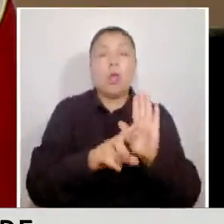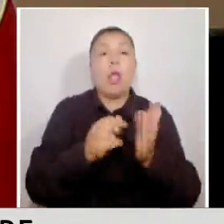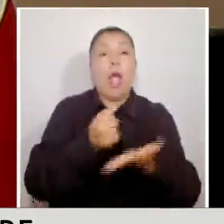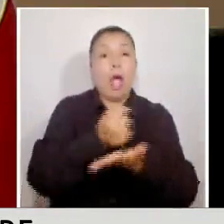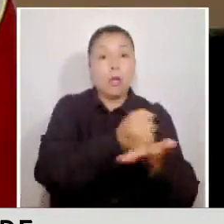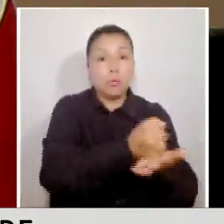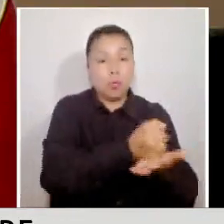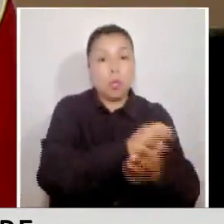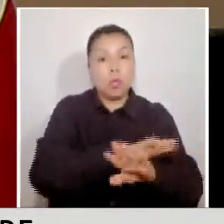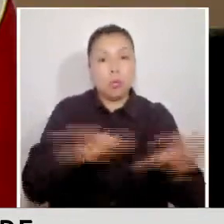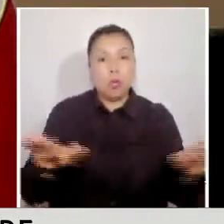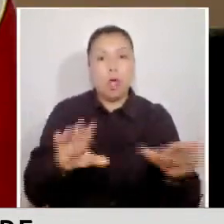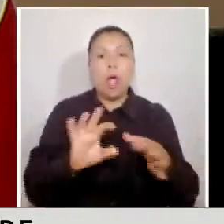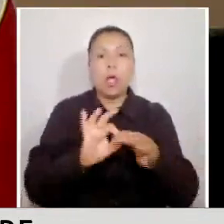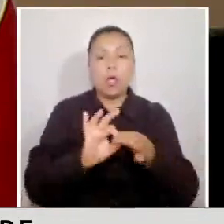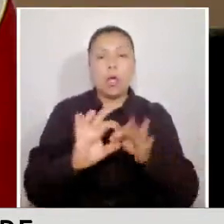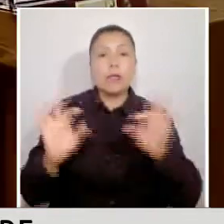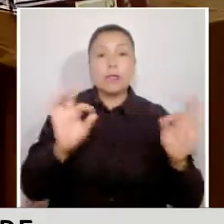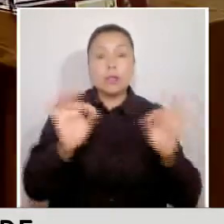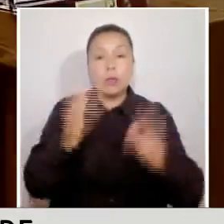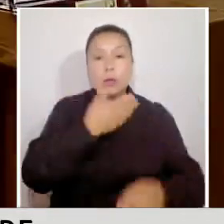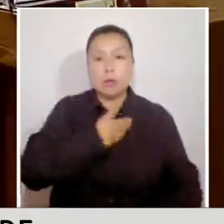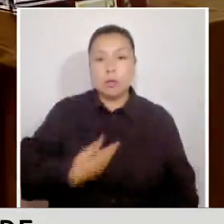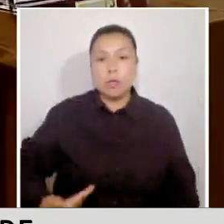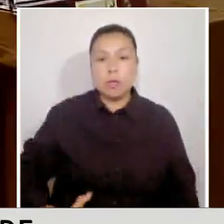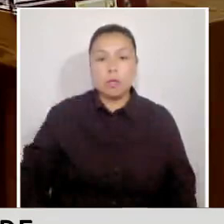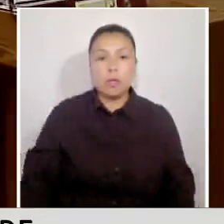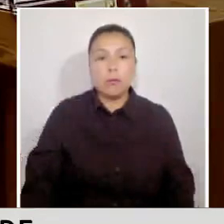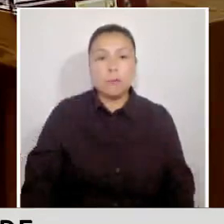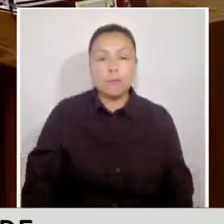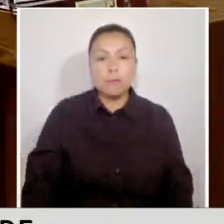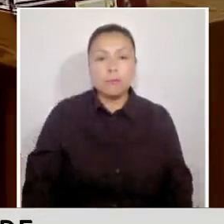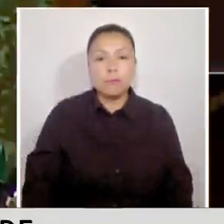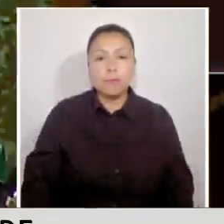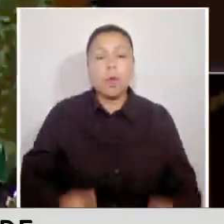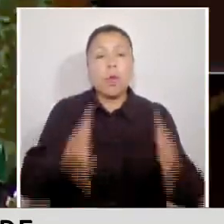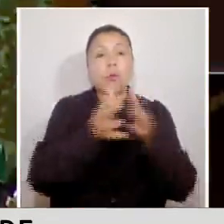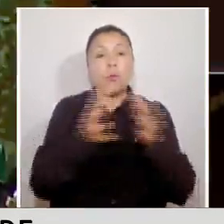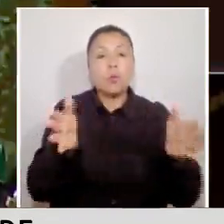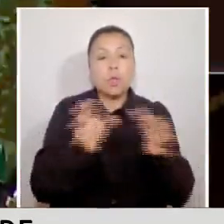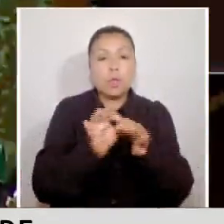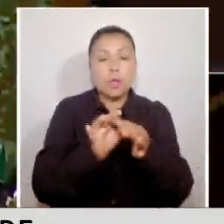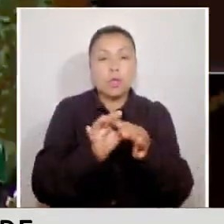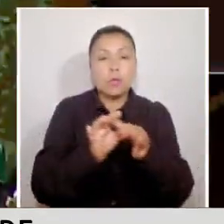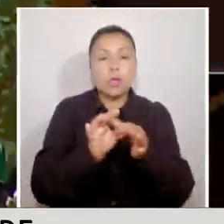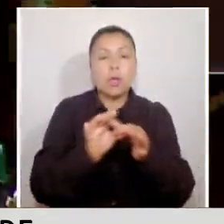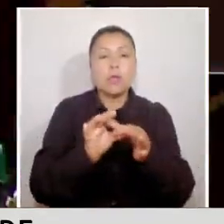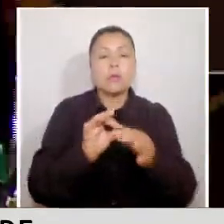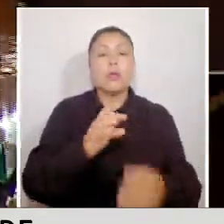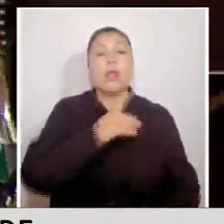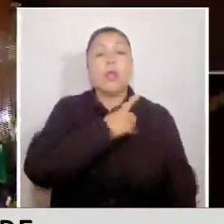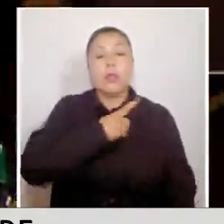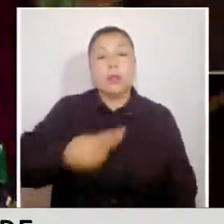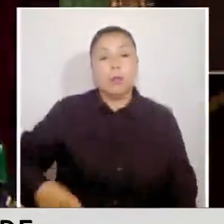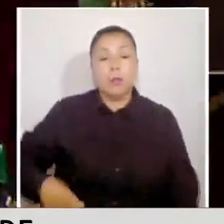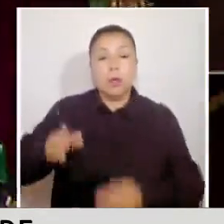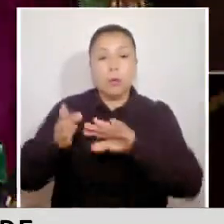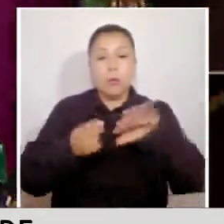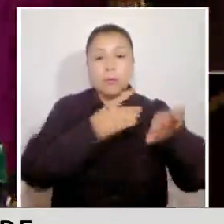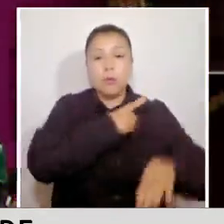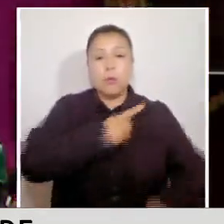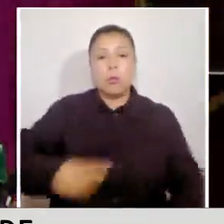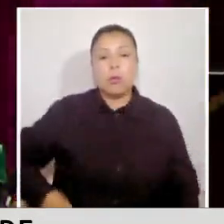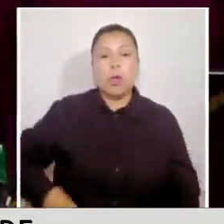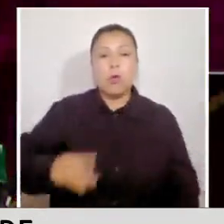Muchísimas gracias señora presidenta Muchas gracias diputado tiene la palabra el diputado Bernardo